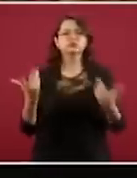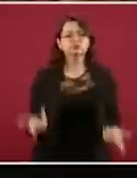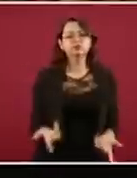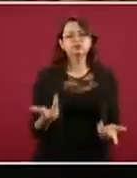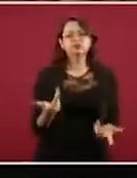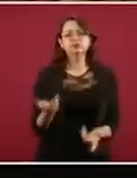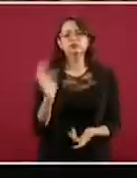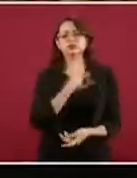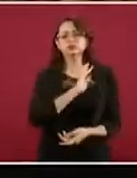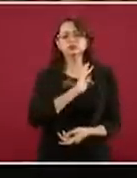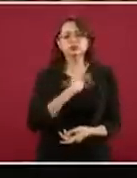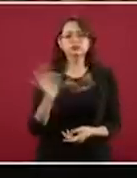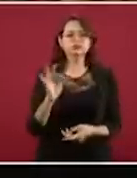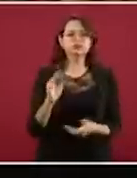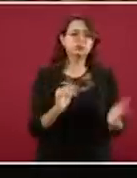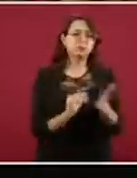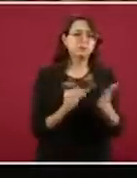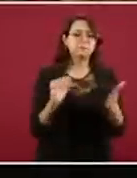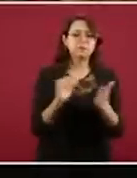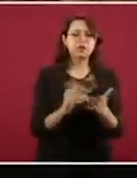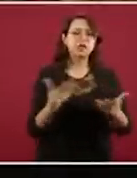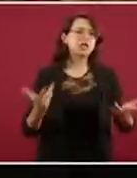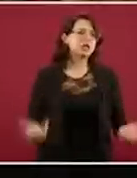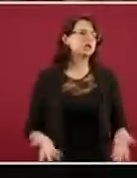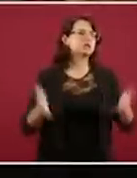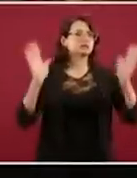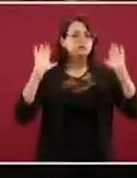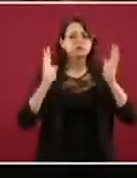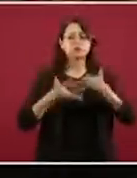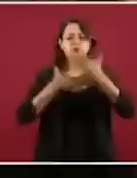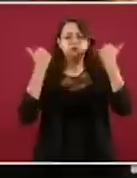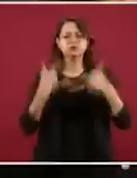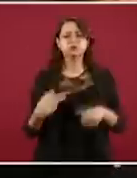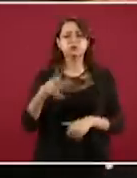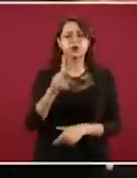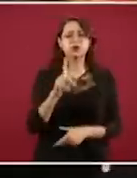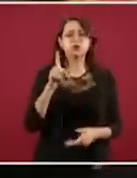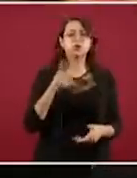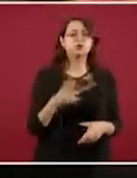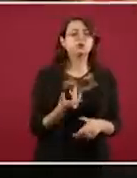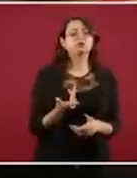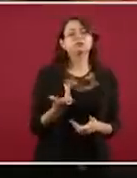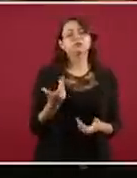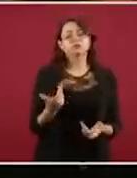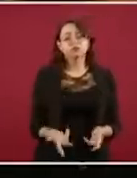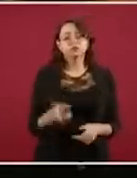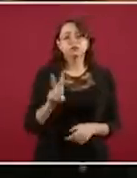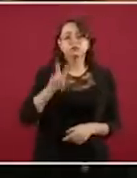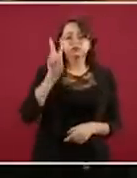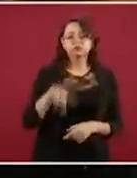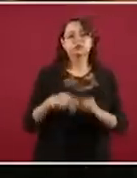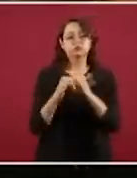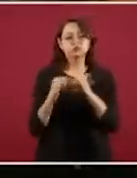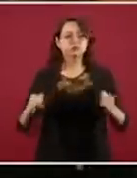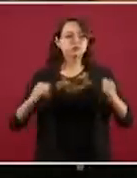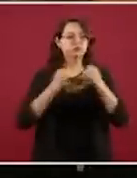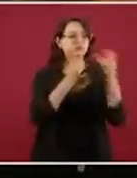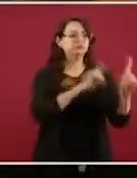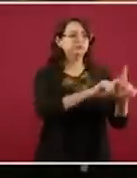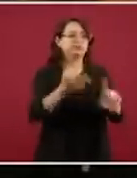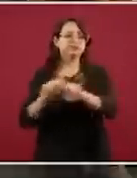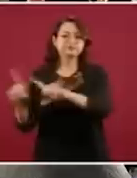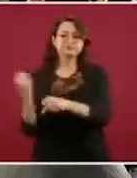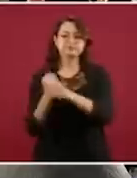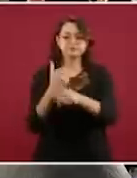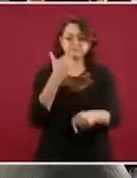un dato de tantos miles. El punto es si realmente en las secretarías, si realmente en las dependencias de su gobierno